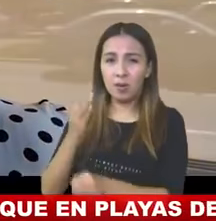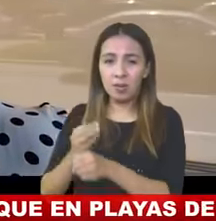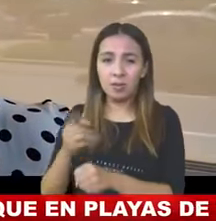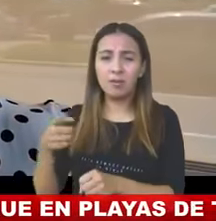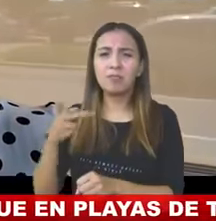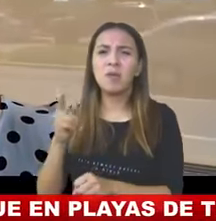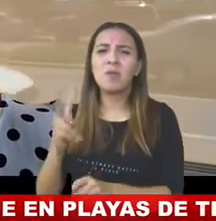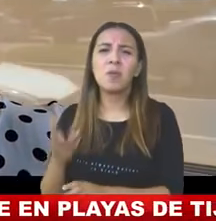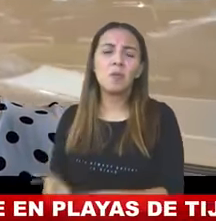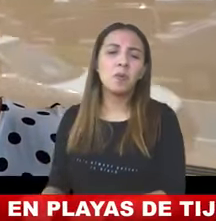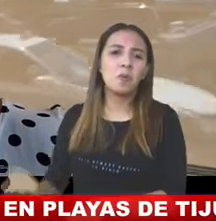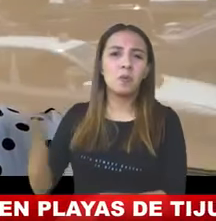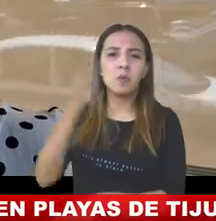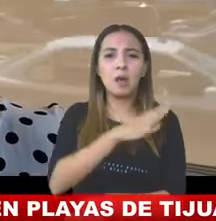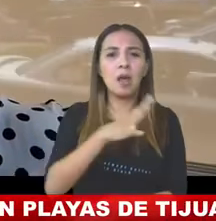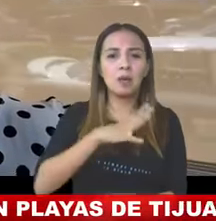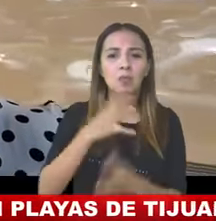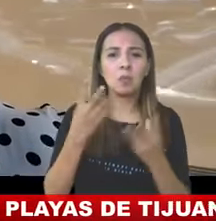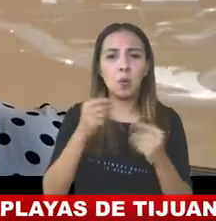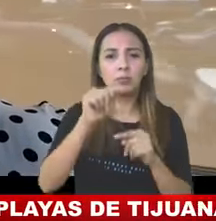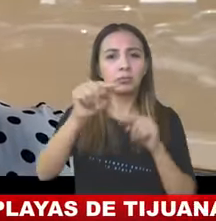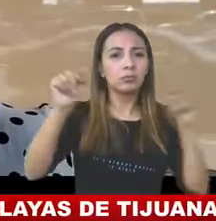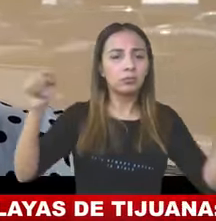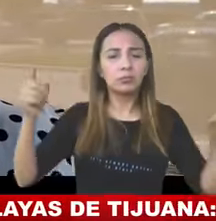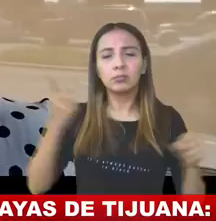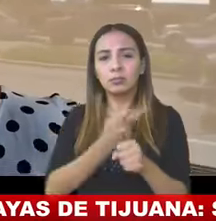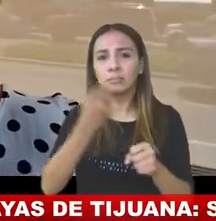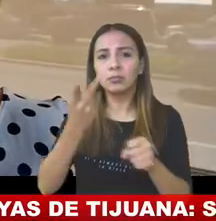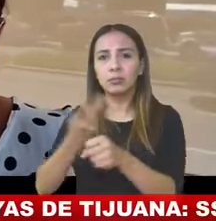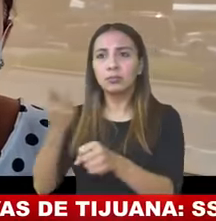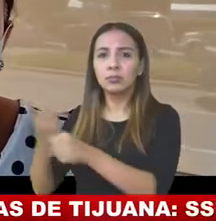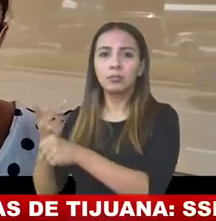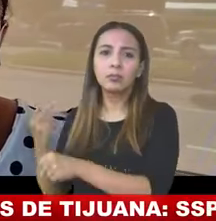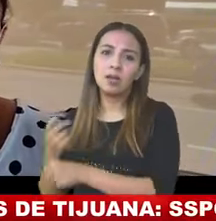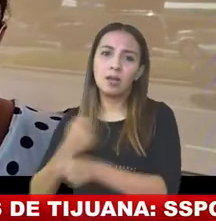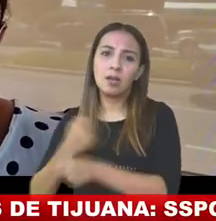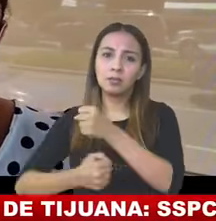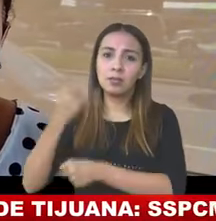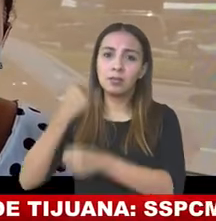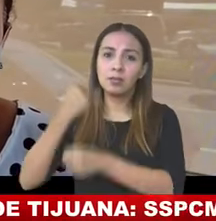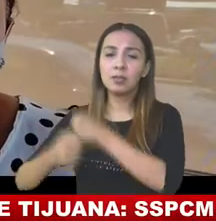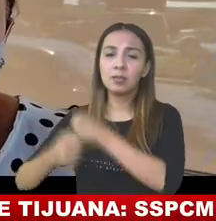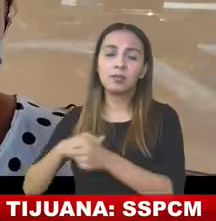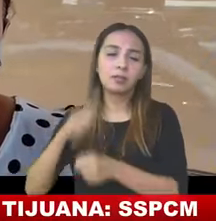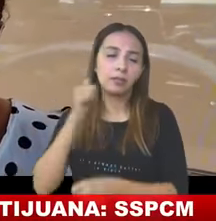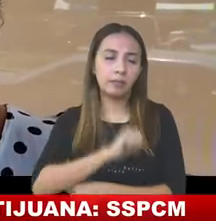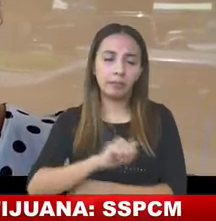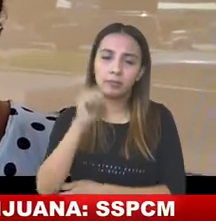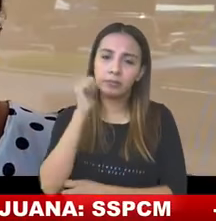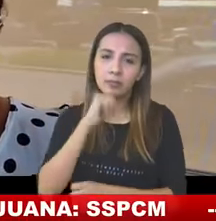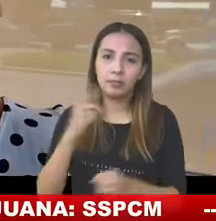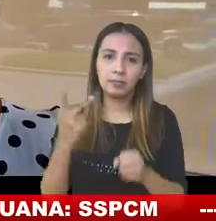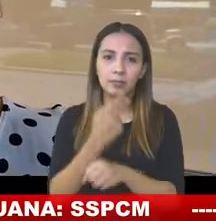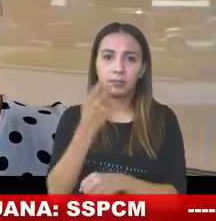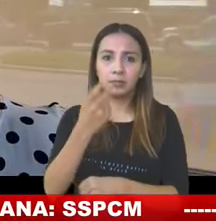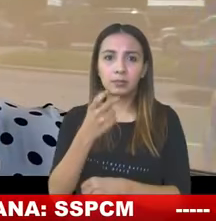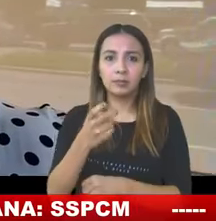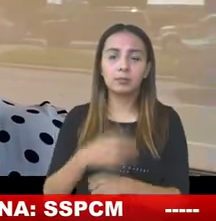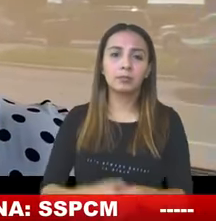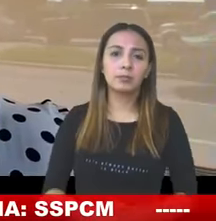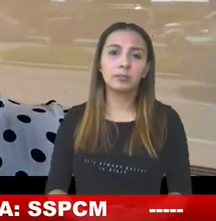es un cuento, digamos, largo, de años atrás, lo que pasa siempre, ¿no? Correcto. Aquí son